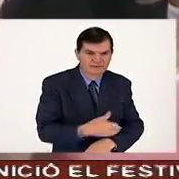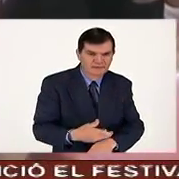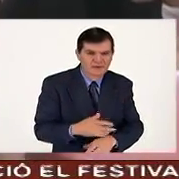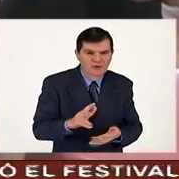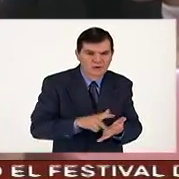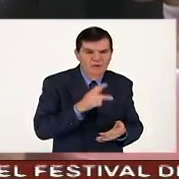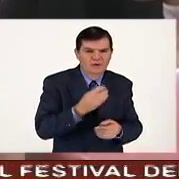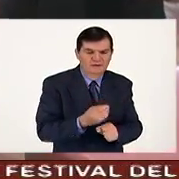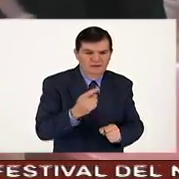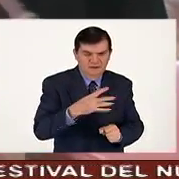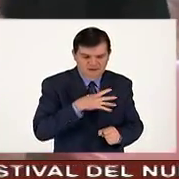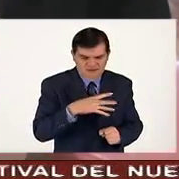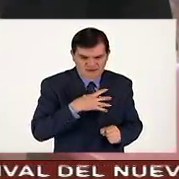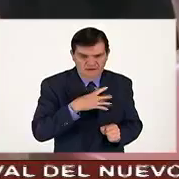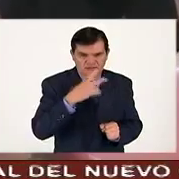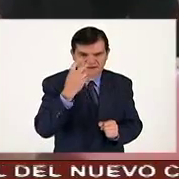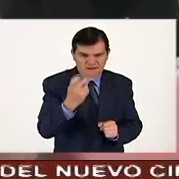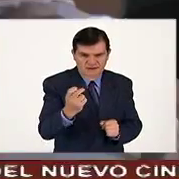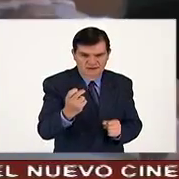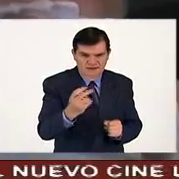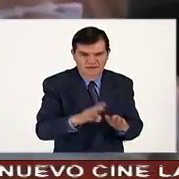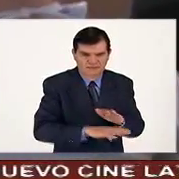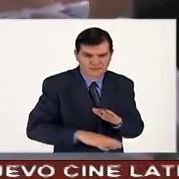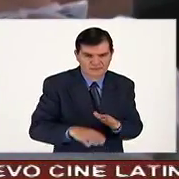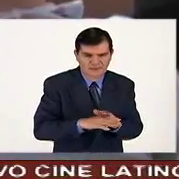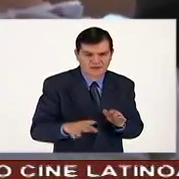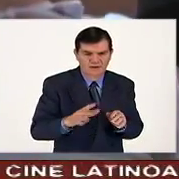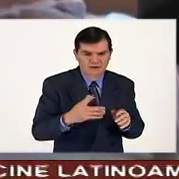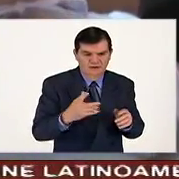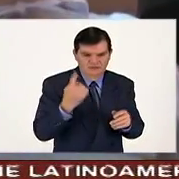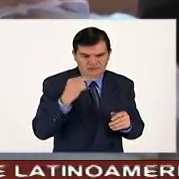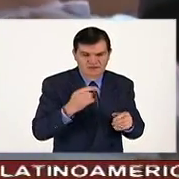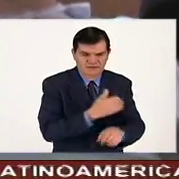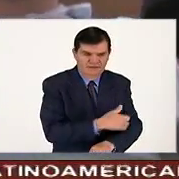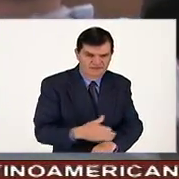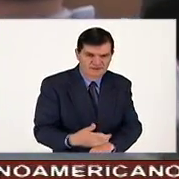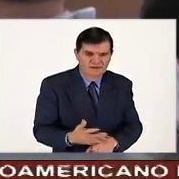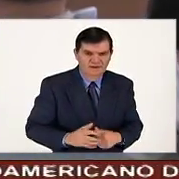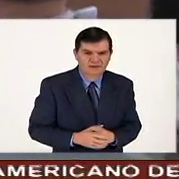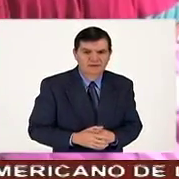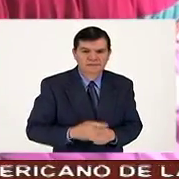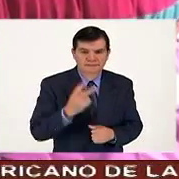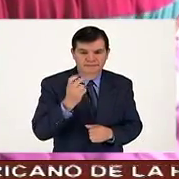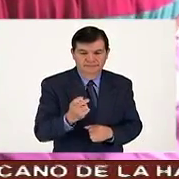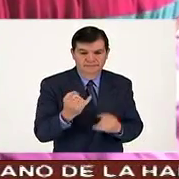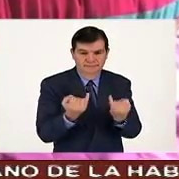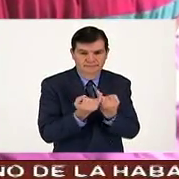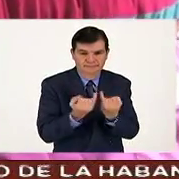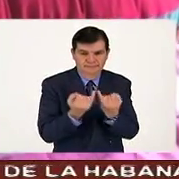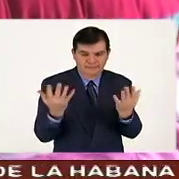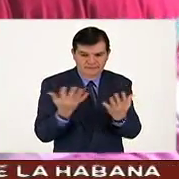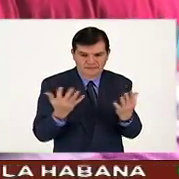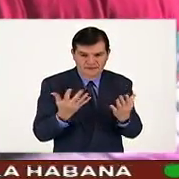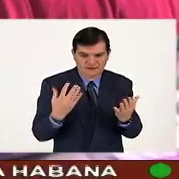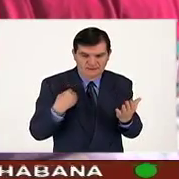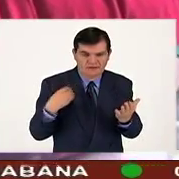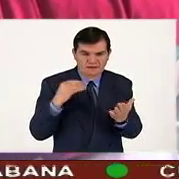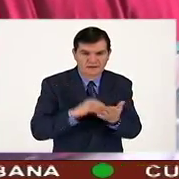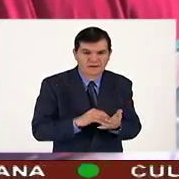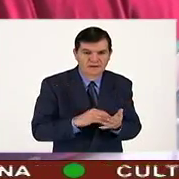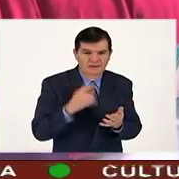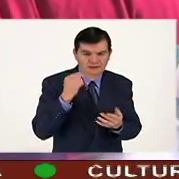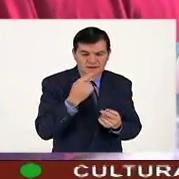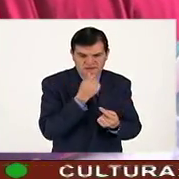nuevo, ¿no? Tener de nuevo esa base de la sociedad que es la familia y lograr también pues que